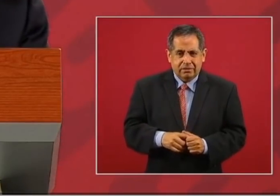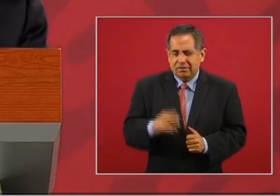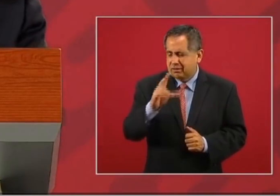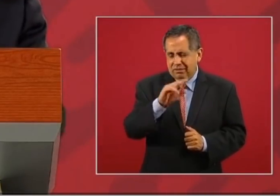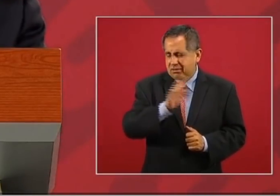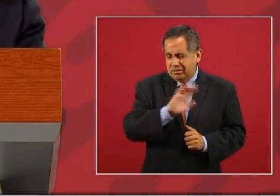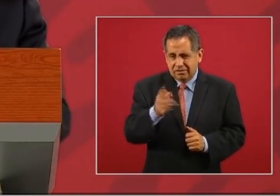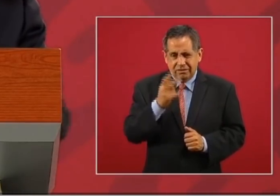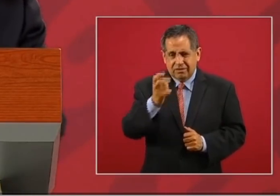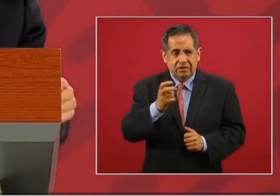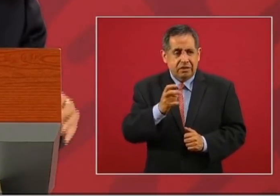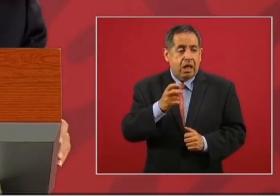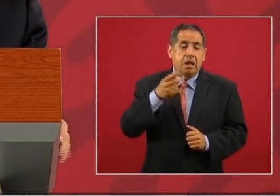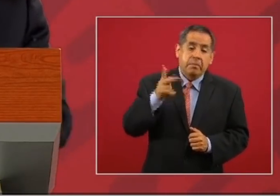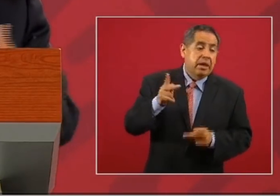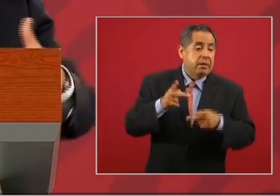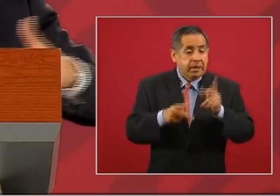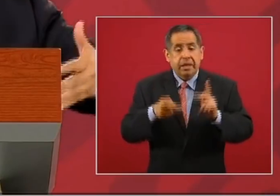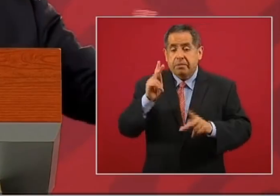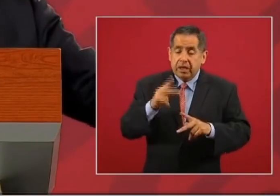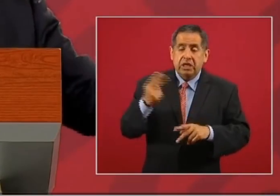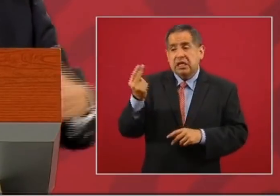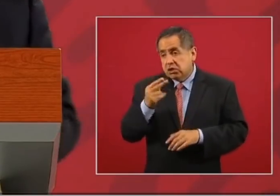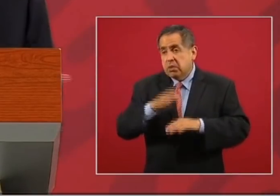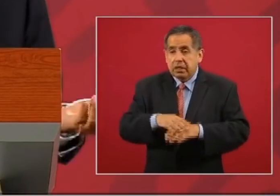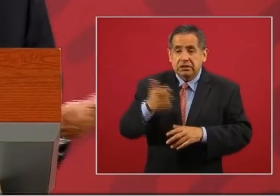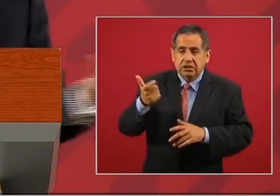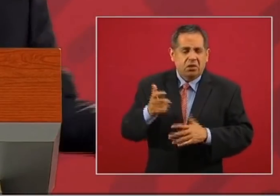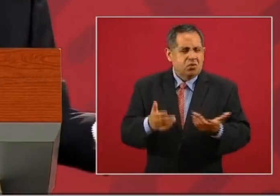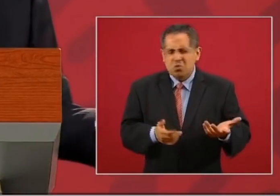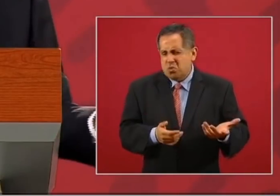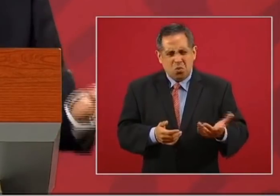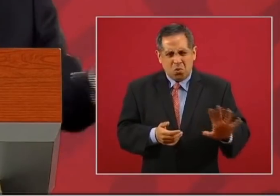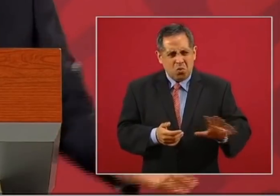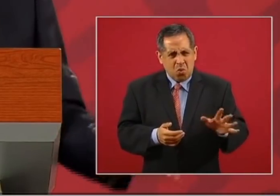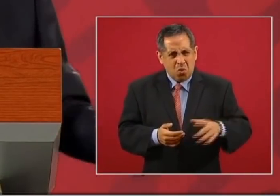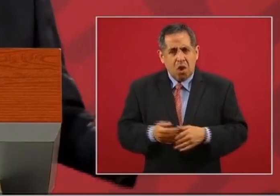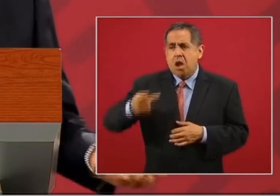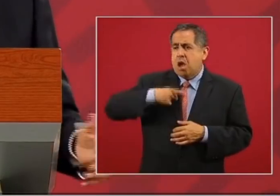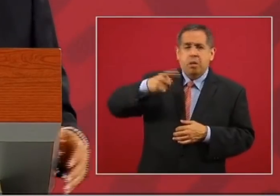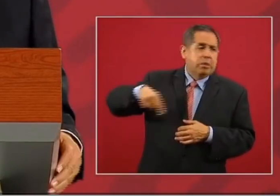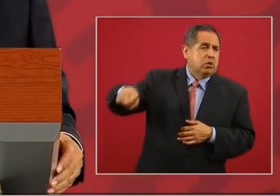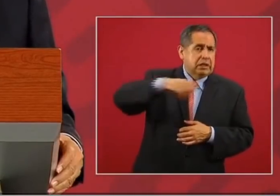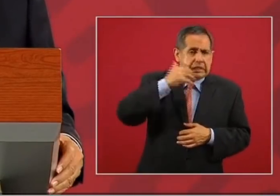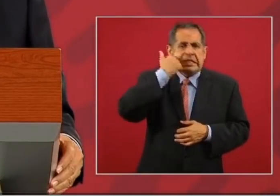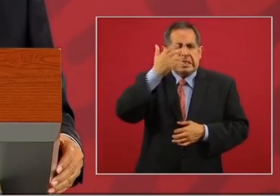no puede condicionarse a que se va a requerir más dinero. Si la gente quiere que haya una